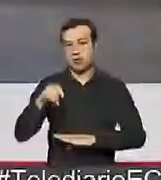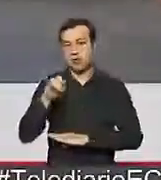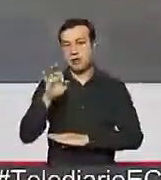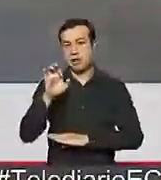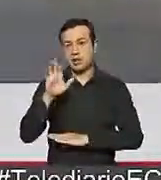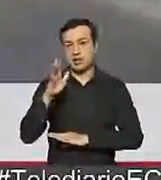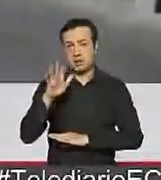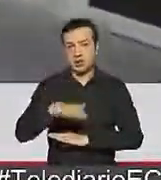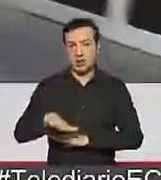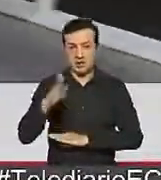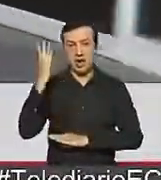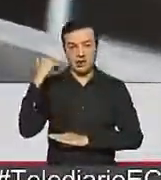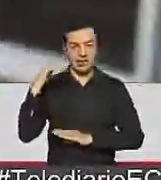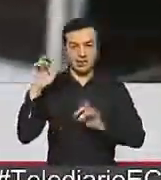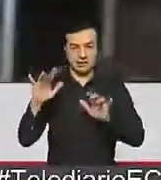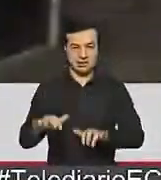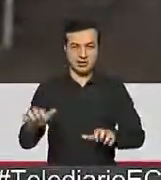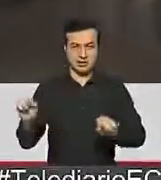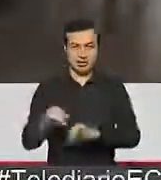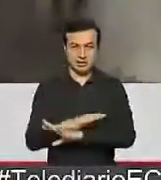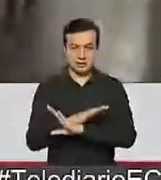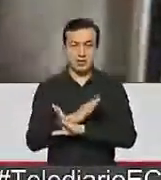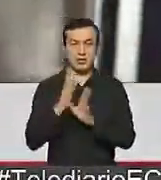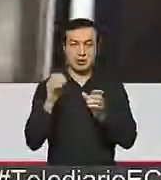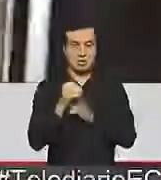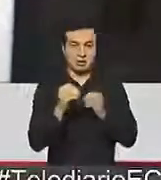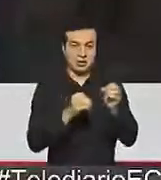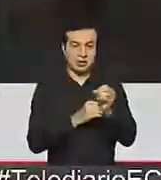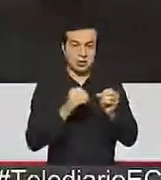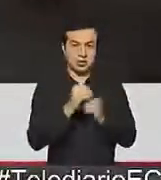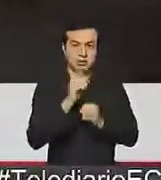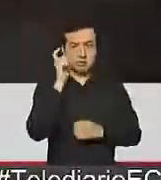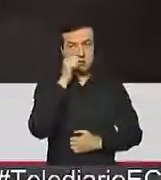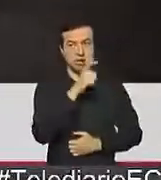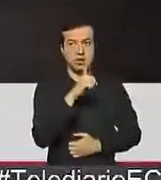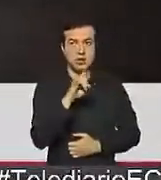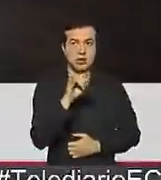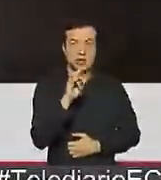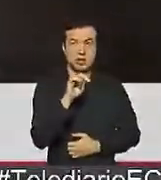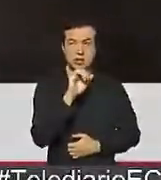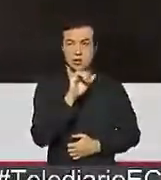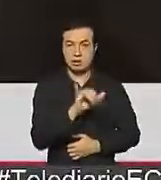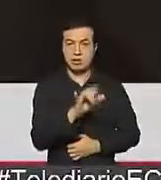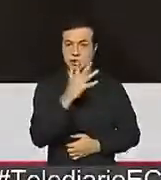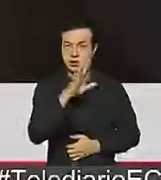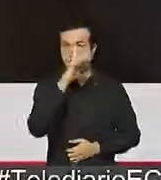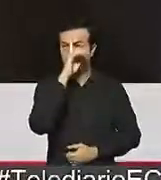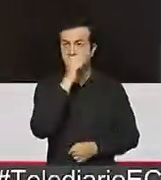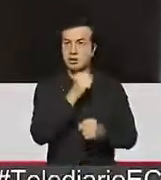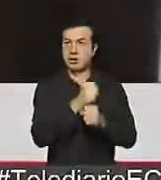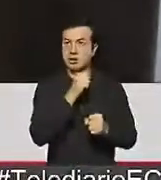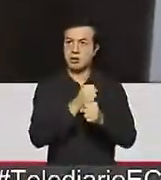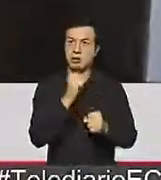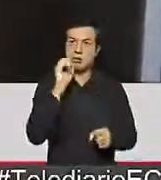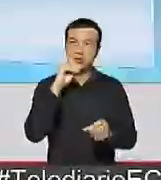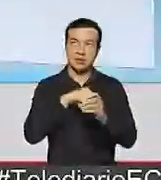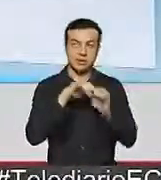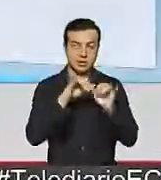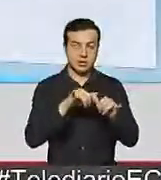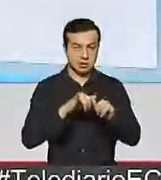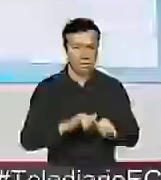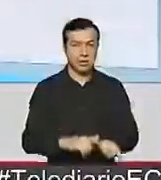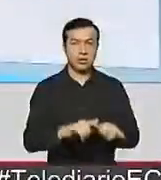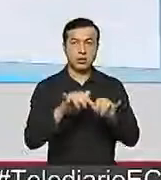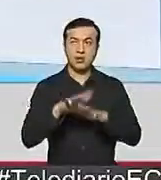Semplades. Al momento están operativos el despacho de la fiscal general Diana Salazar, quien ya trabaja desde estas instalaciones,